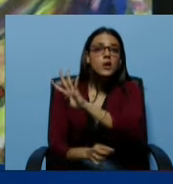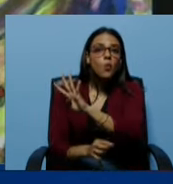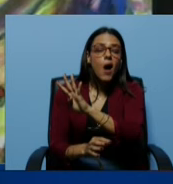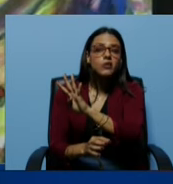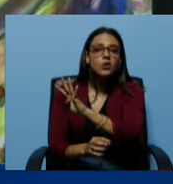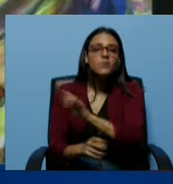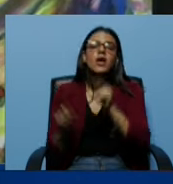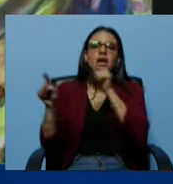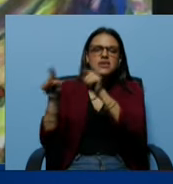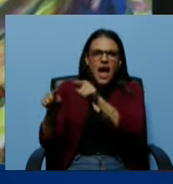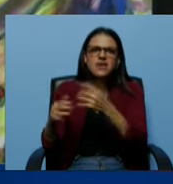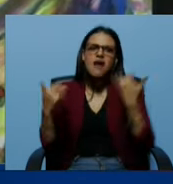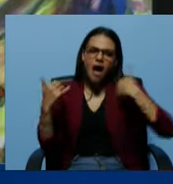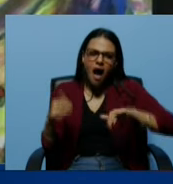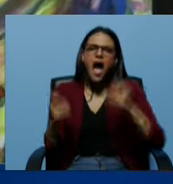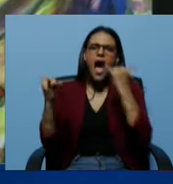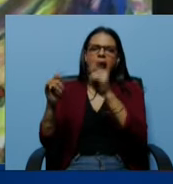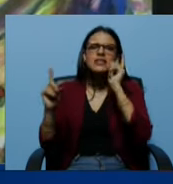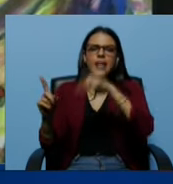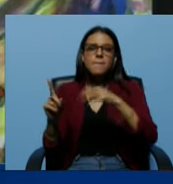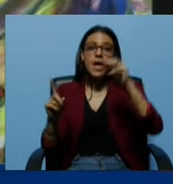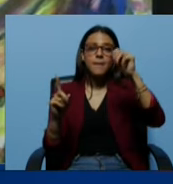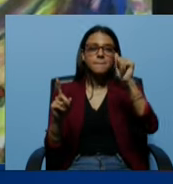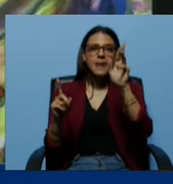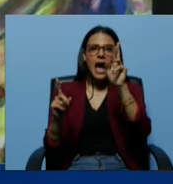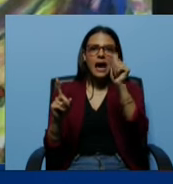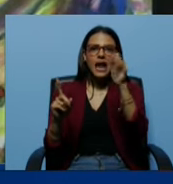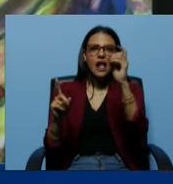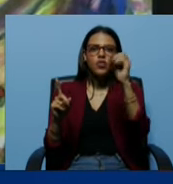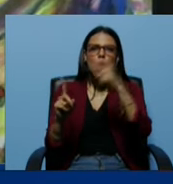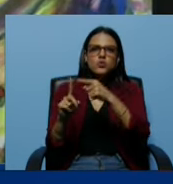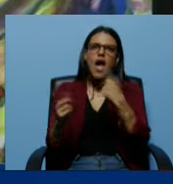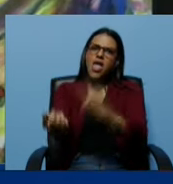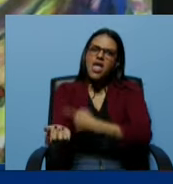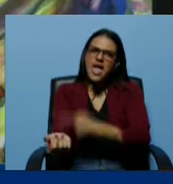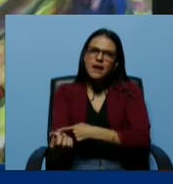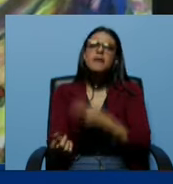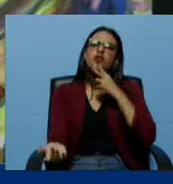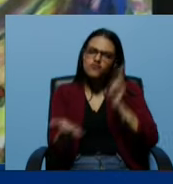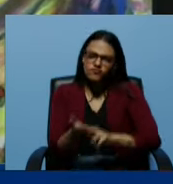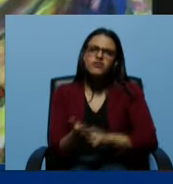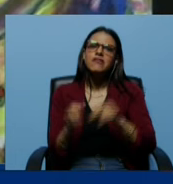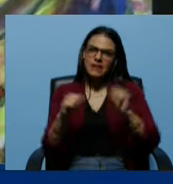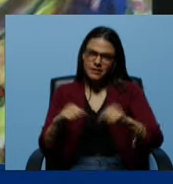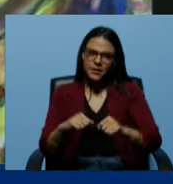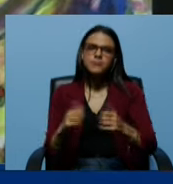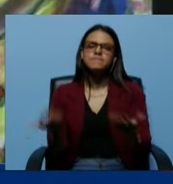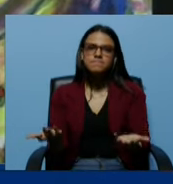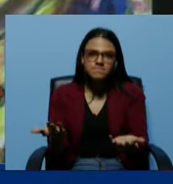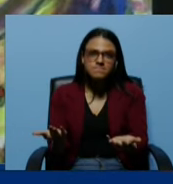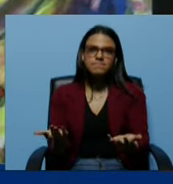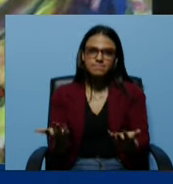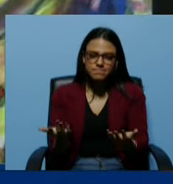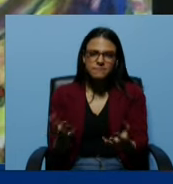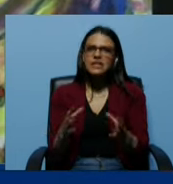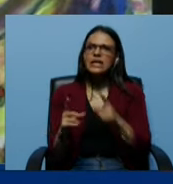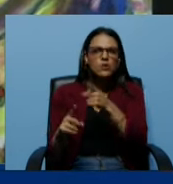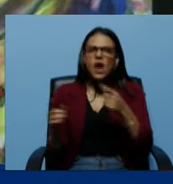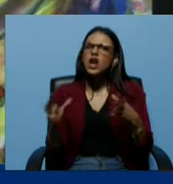Y allí estaba Diego Armando Maradona, un hermano de verdad, a toda